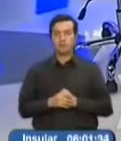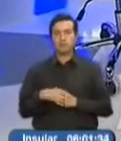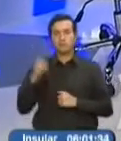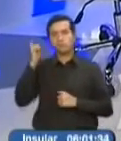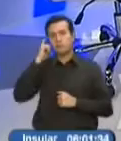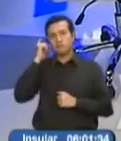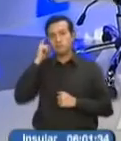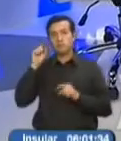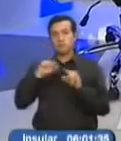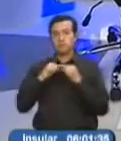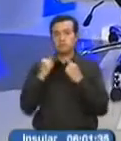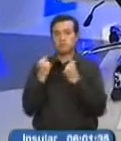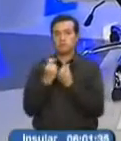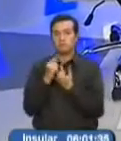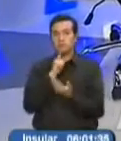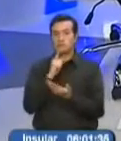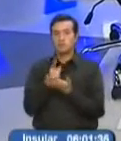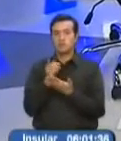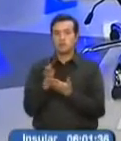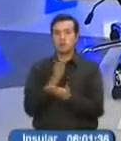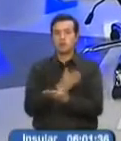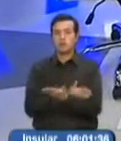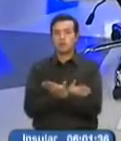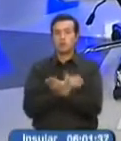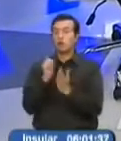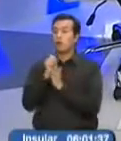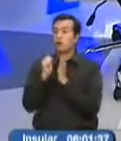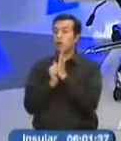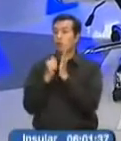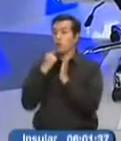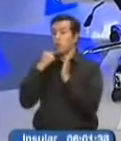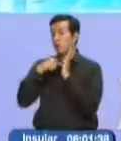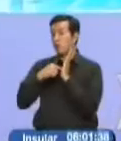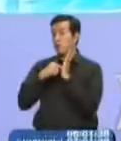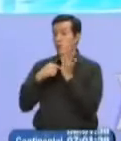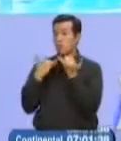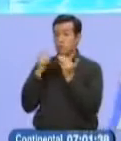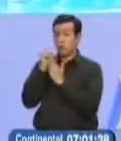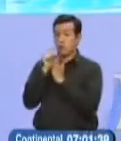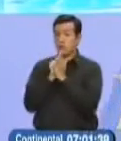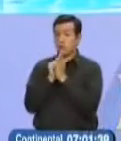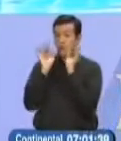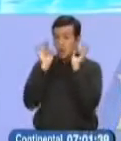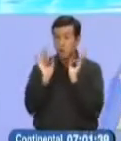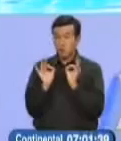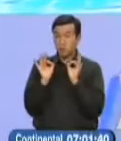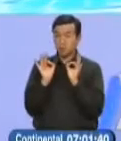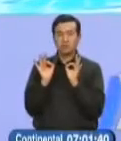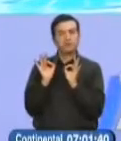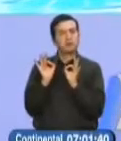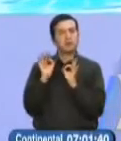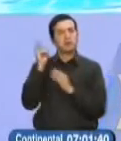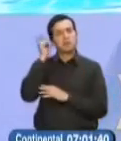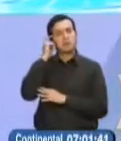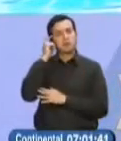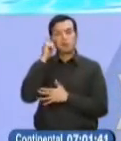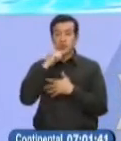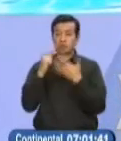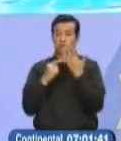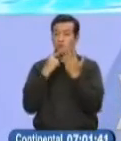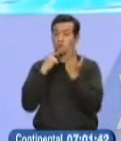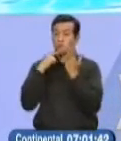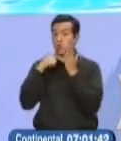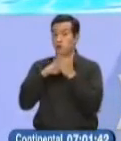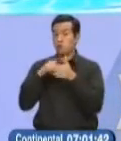representativo de este grupo es lo que quiere dejar atrás todavía. La agenda, por ejemplo, que están trabajando todavía no está consolidada. Hay aspectos importantes de esa agenda, por ejemplo, el